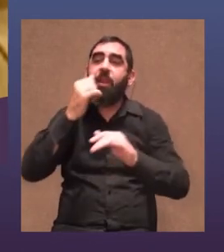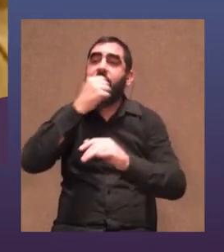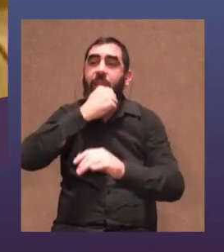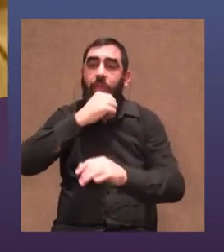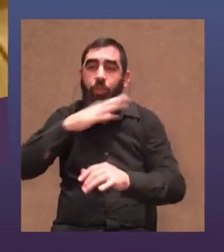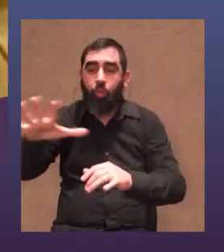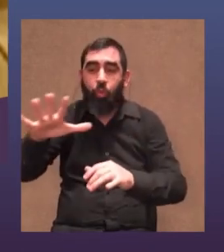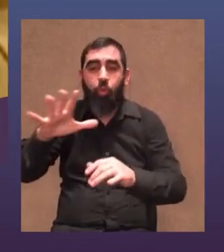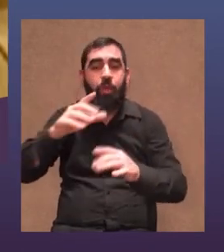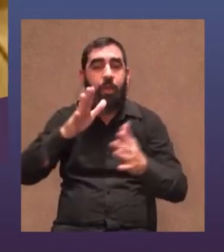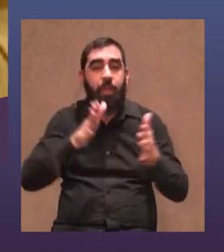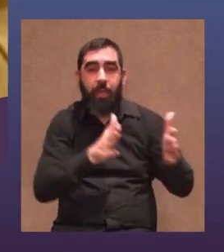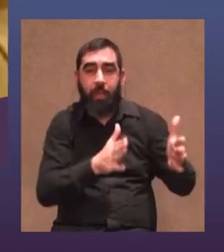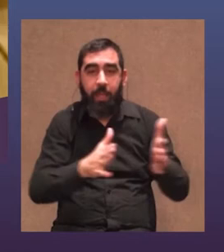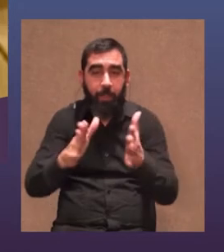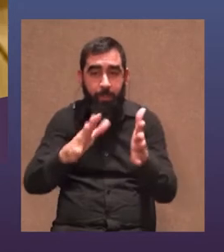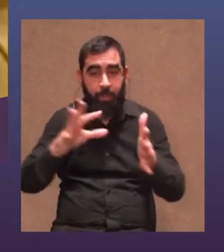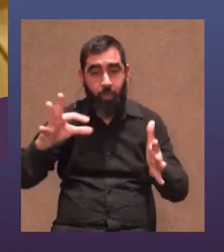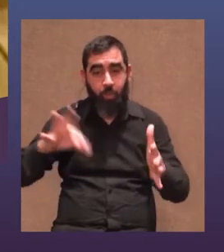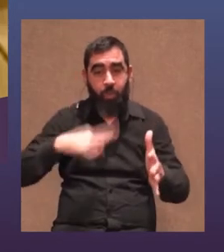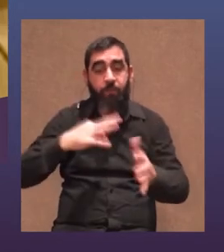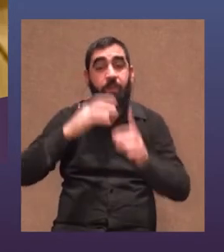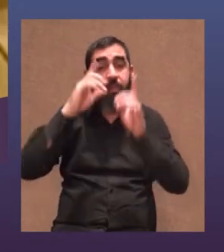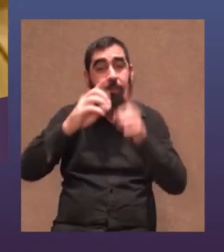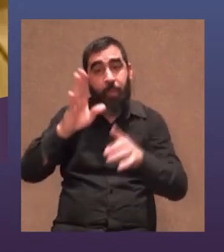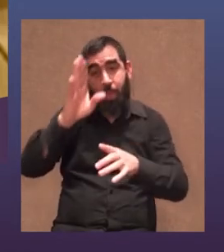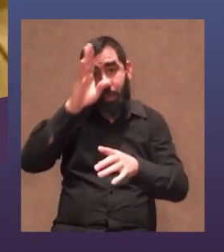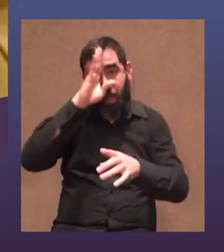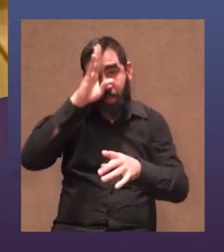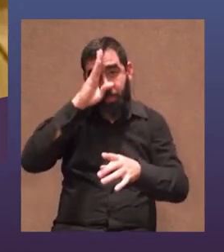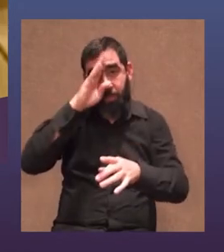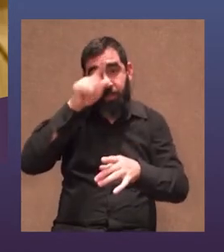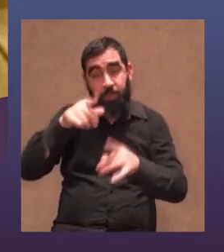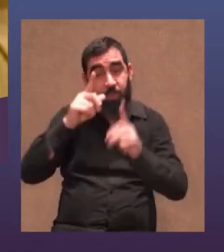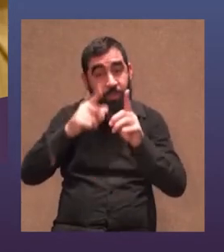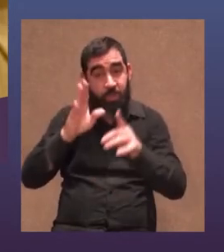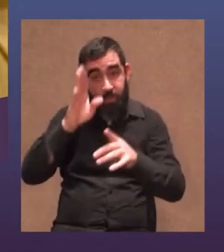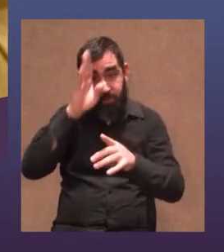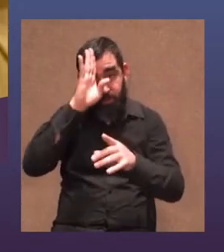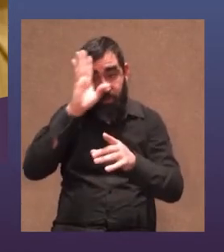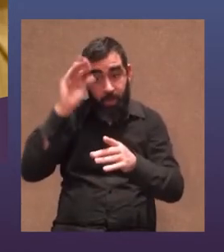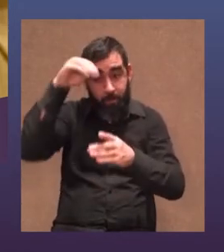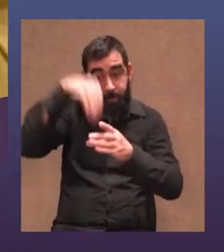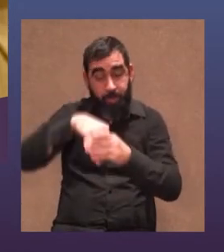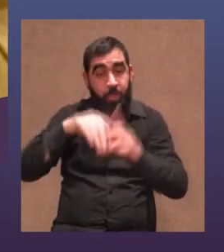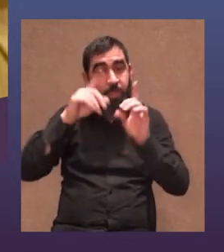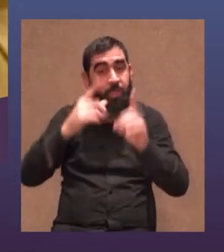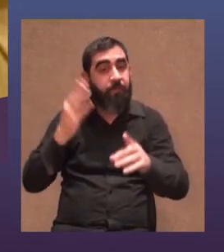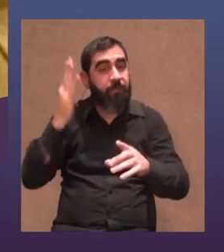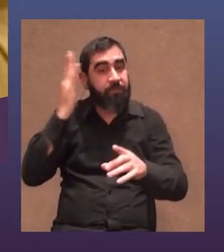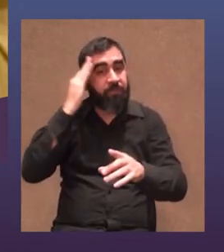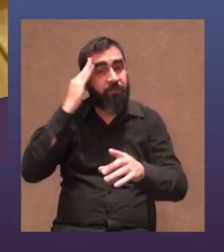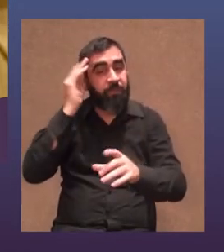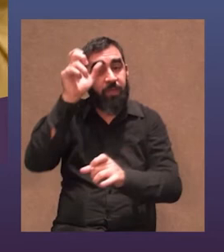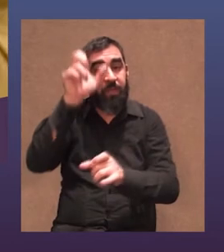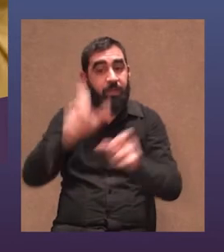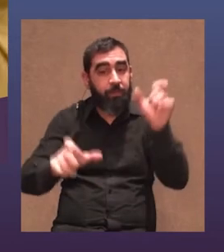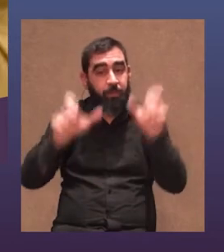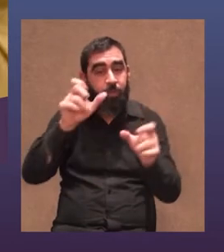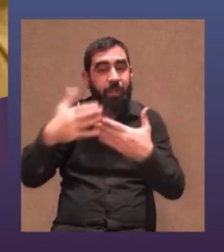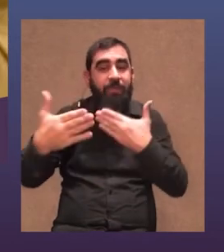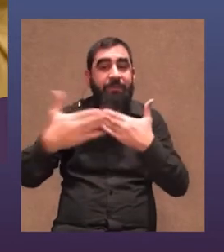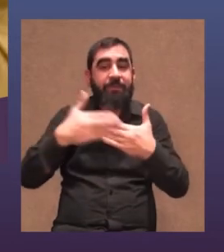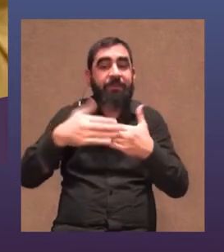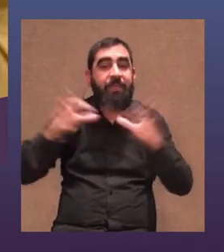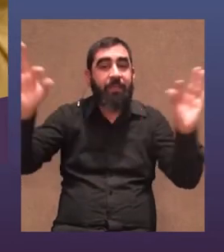un recorrido de aprendizaje, y dentro de ese aprendizaje está el saber que uno lo que quiere es acercar a la gente a la música,